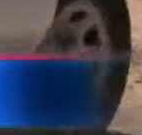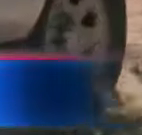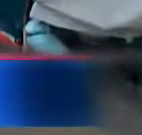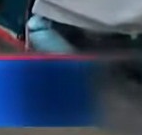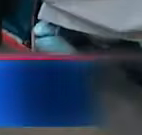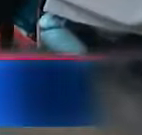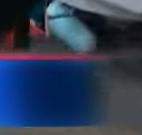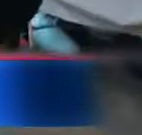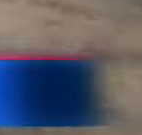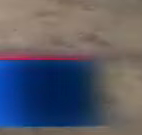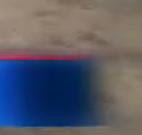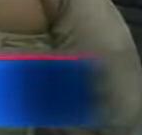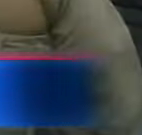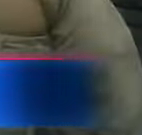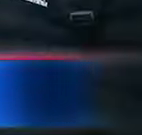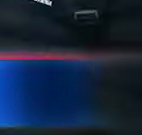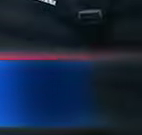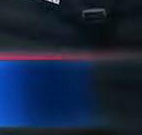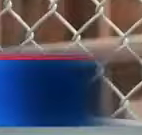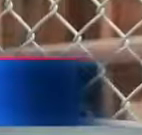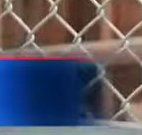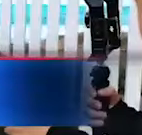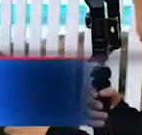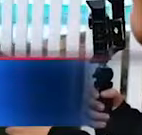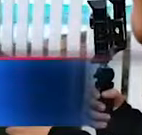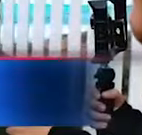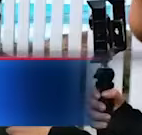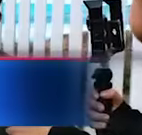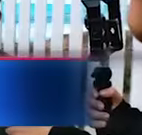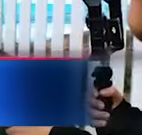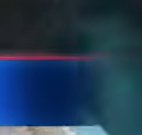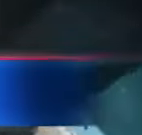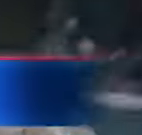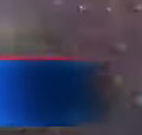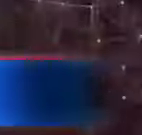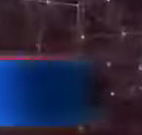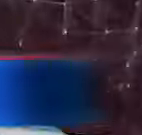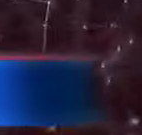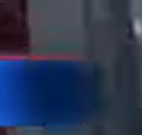los migrantes. No se lo pierdan.